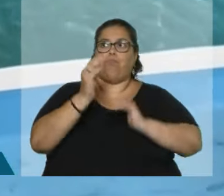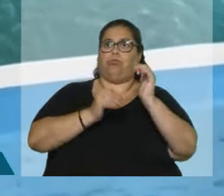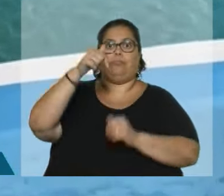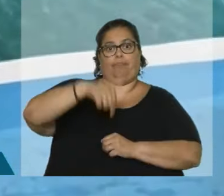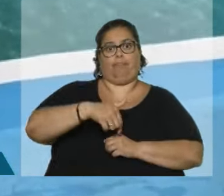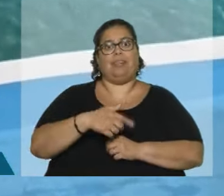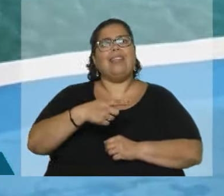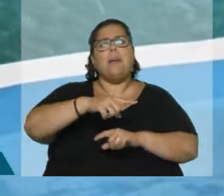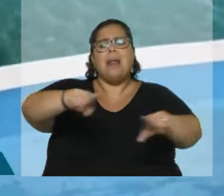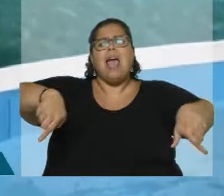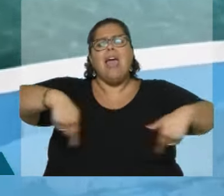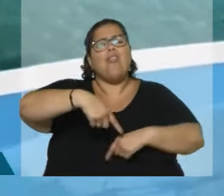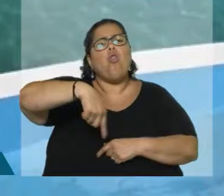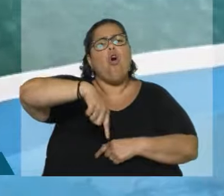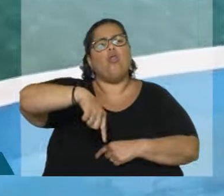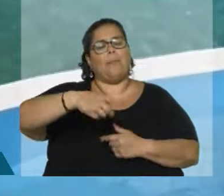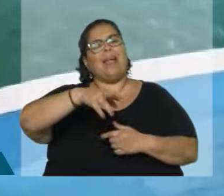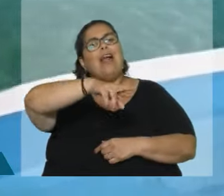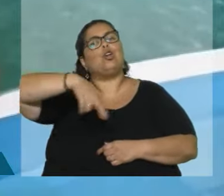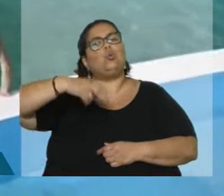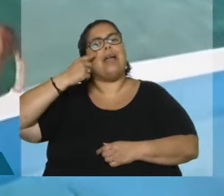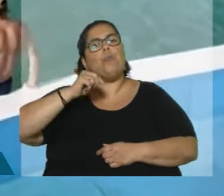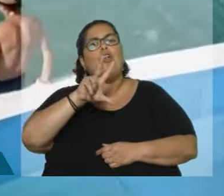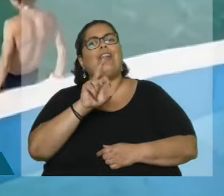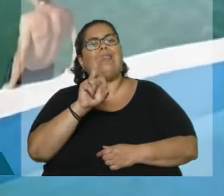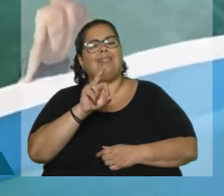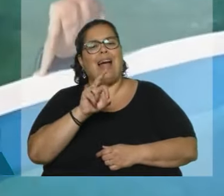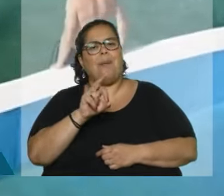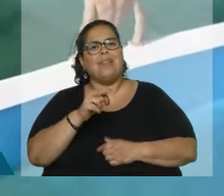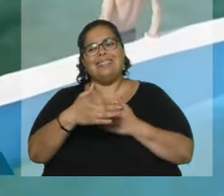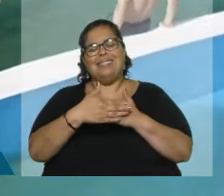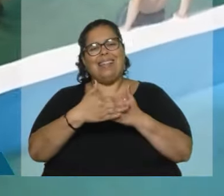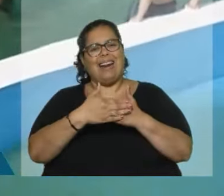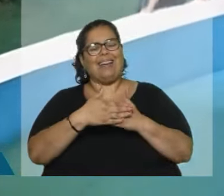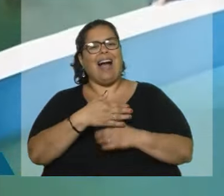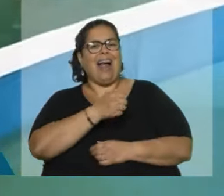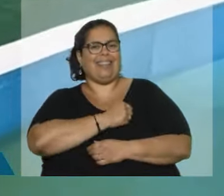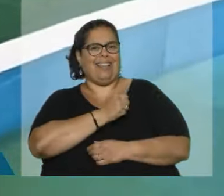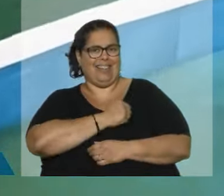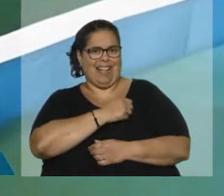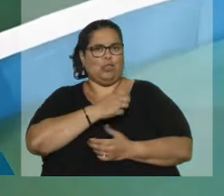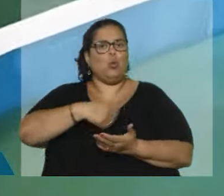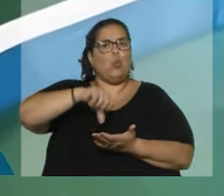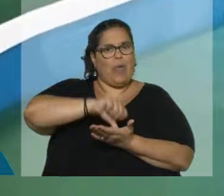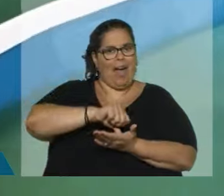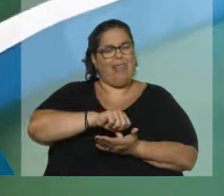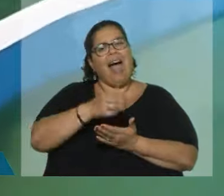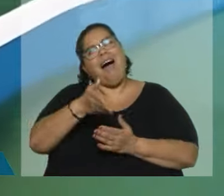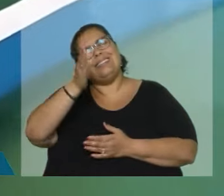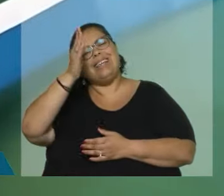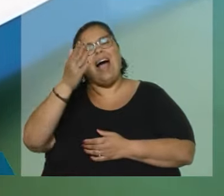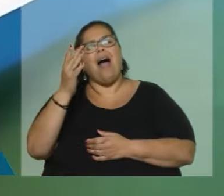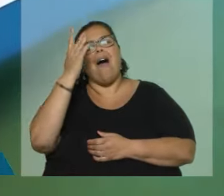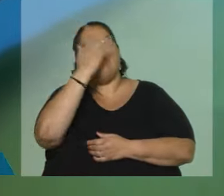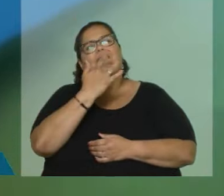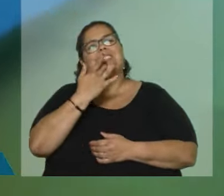predio Dónde está ubicado escribar está ubicado en ruta 30 eh a unos 20 km de la ciudad de artigas hacia bella Unión Es una muy buena ubicación en